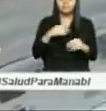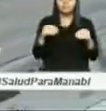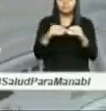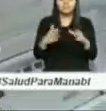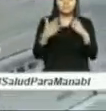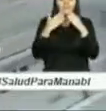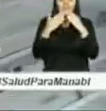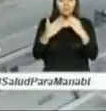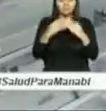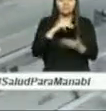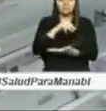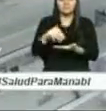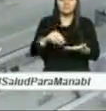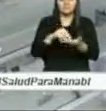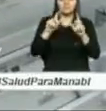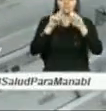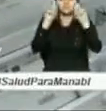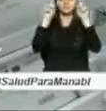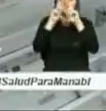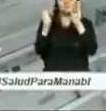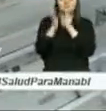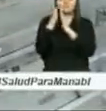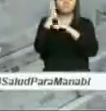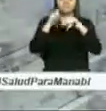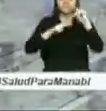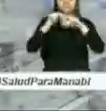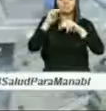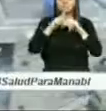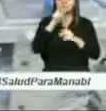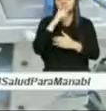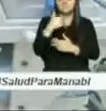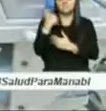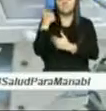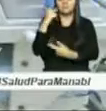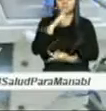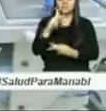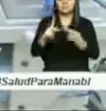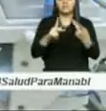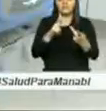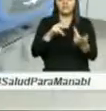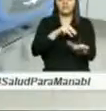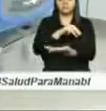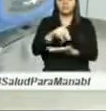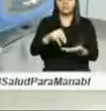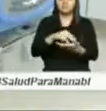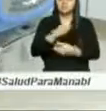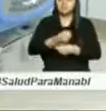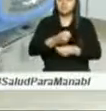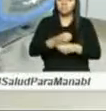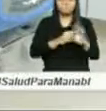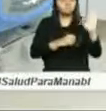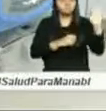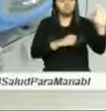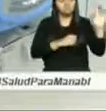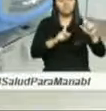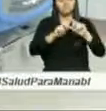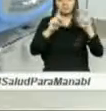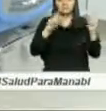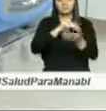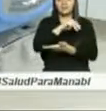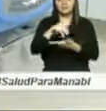país a la compañía constructora, ¿saben cuál es? Es la de la prefectura de la provincia, que trabaja muy bien. La compañía